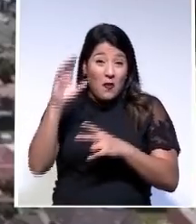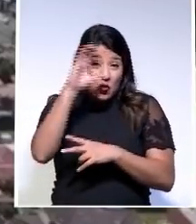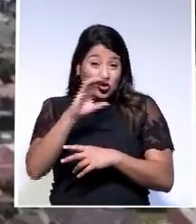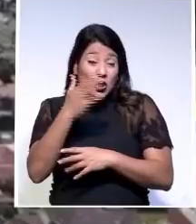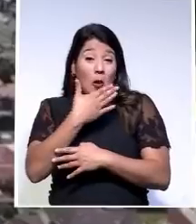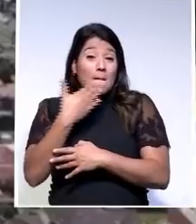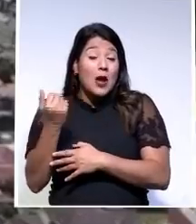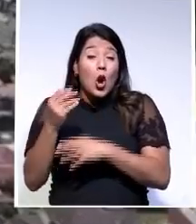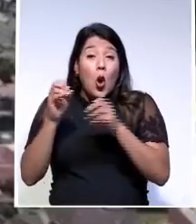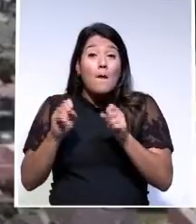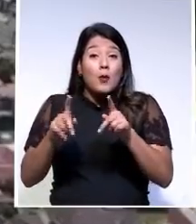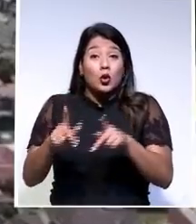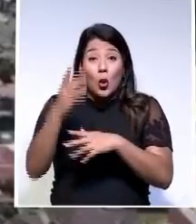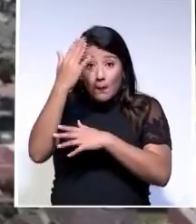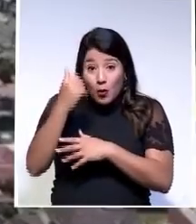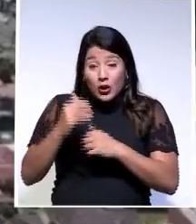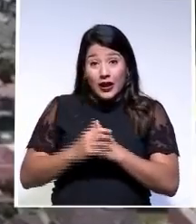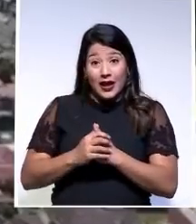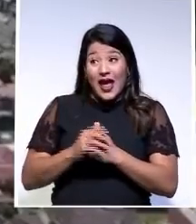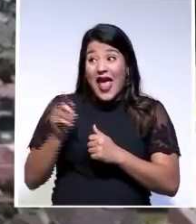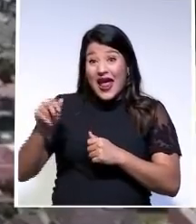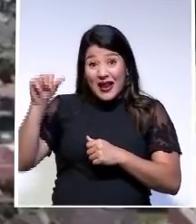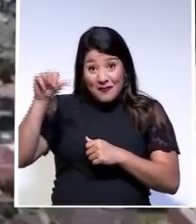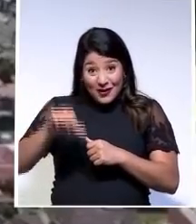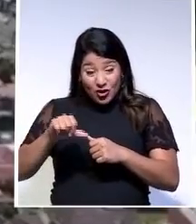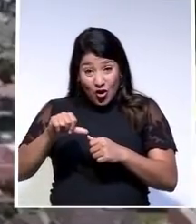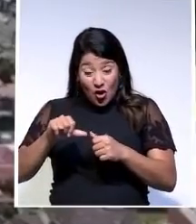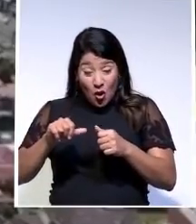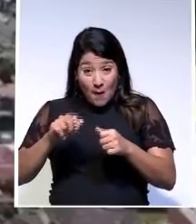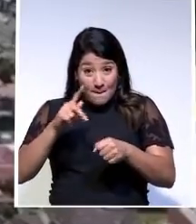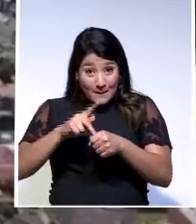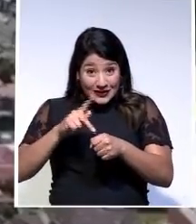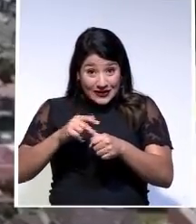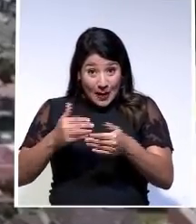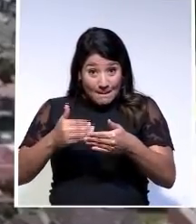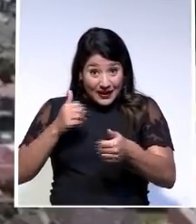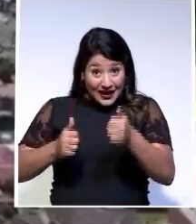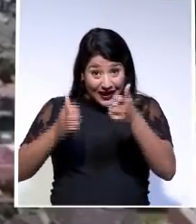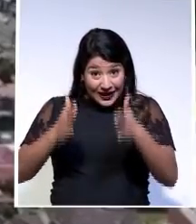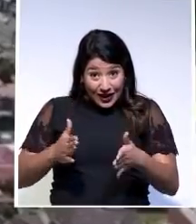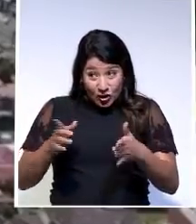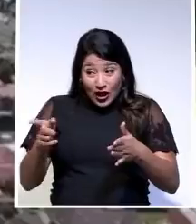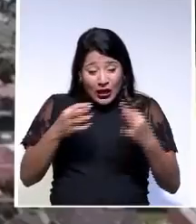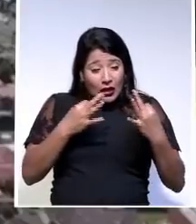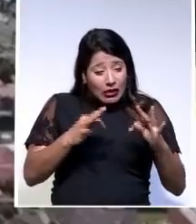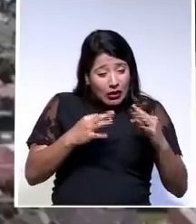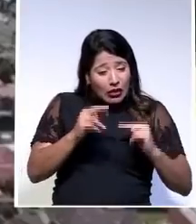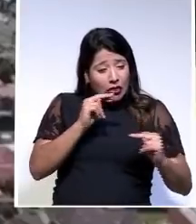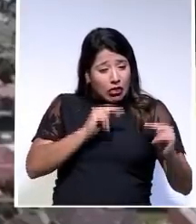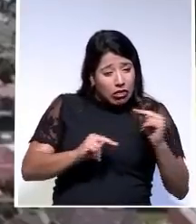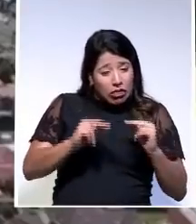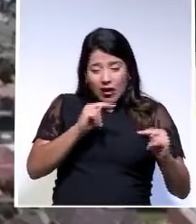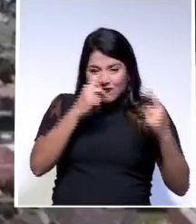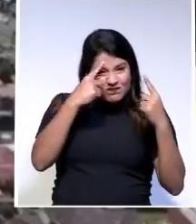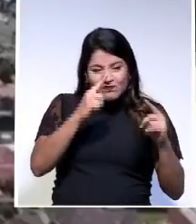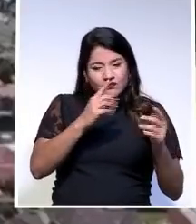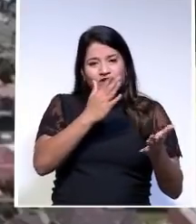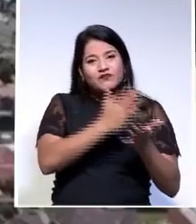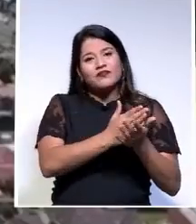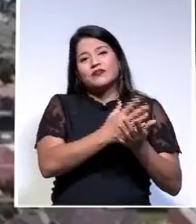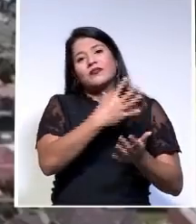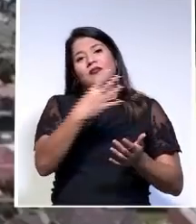la conciliación post campaña electoral interna no se logró. Esa estrategia me parece que es una estrategia